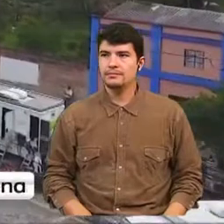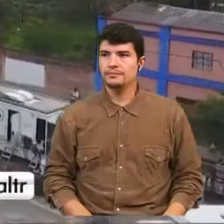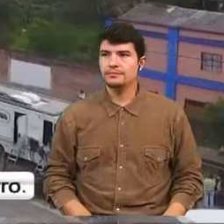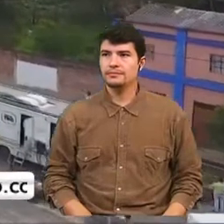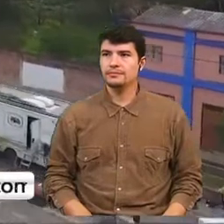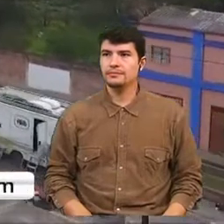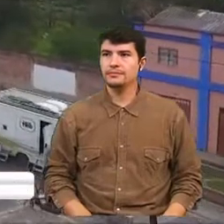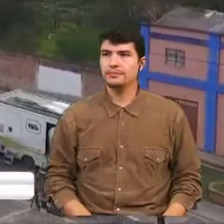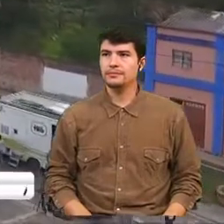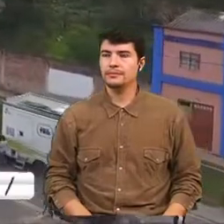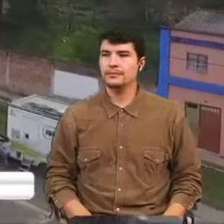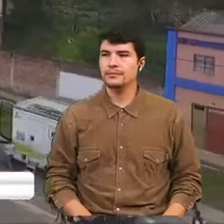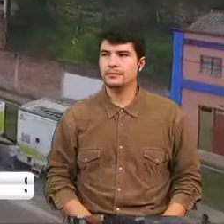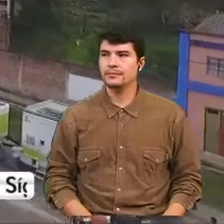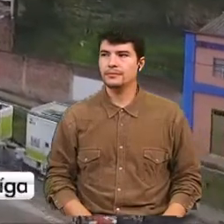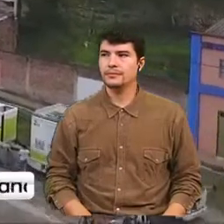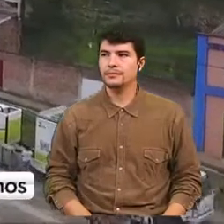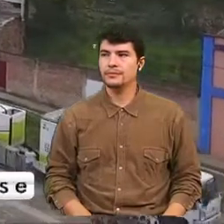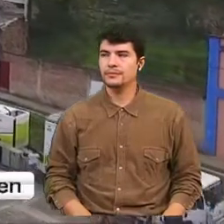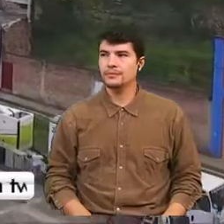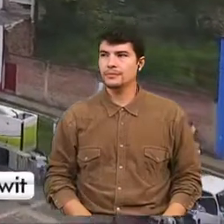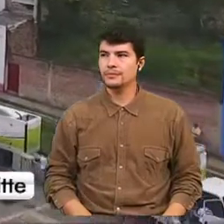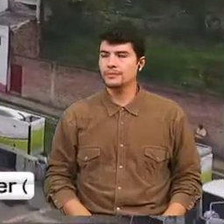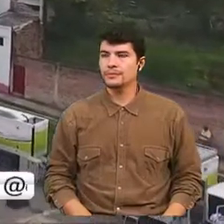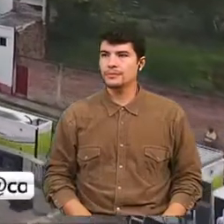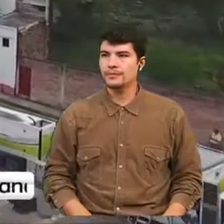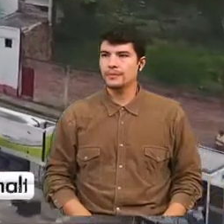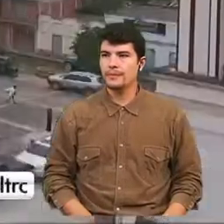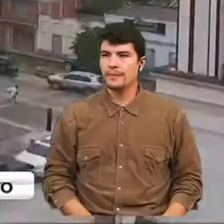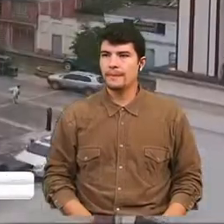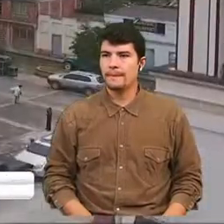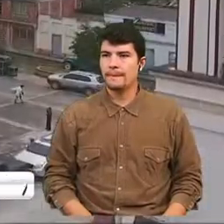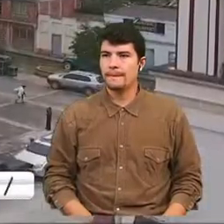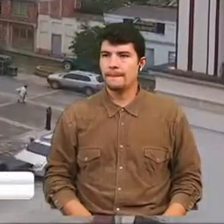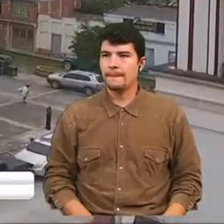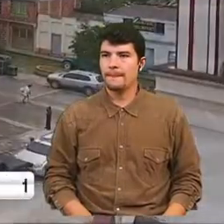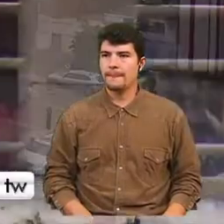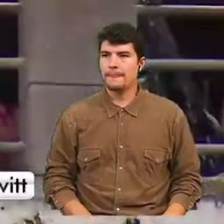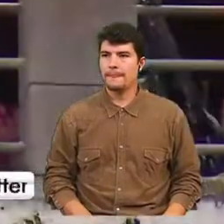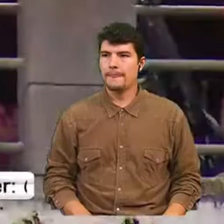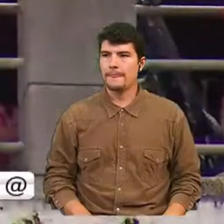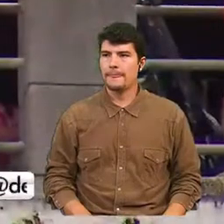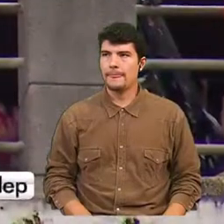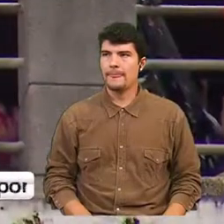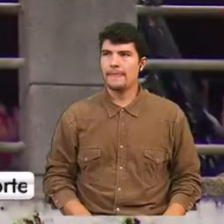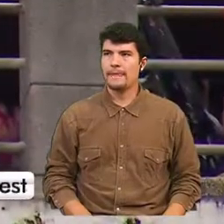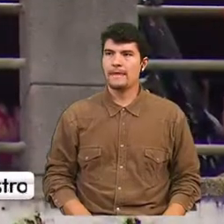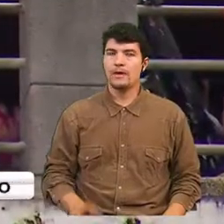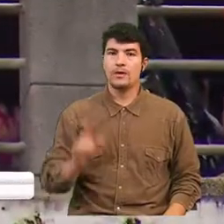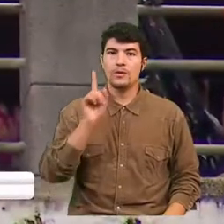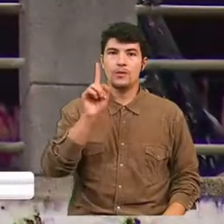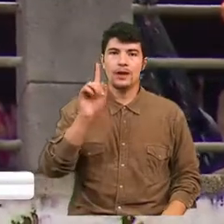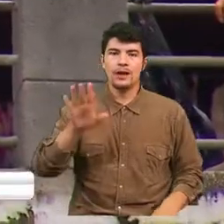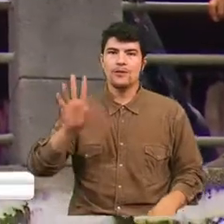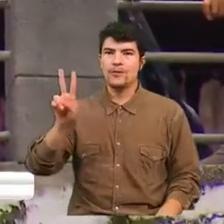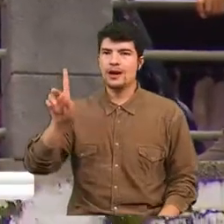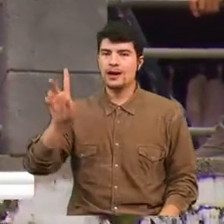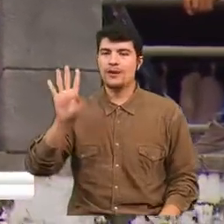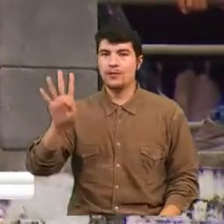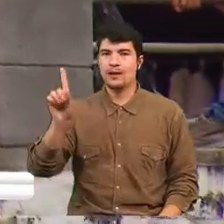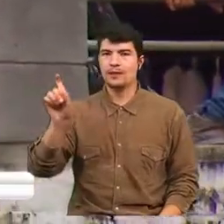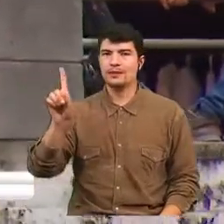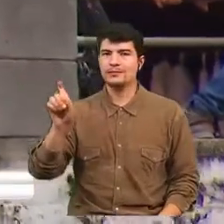Thank you. 1:46, continuamos en